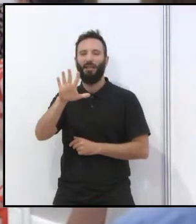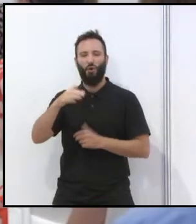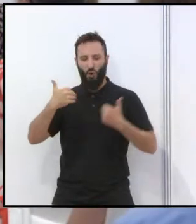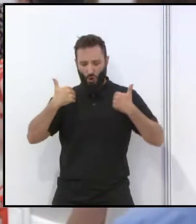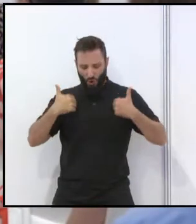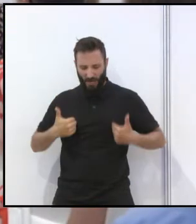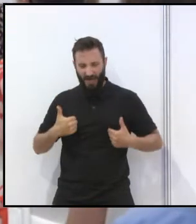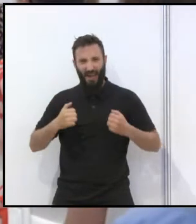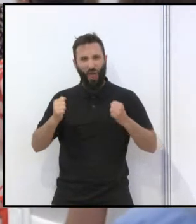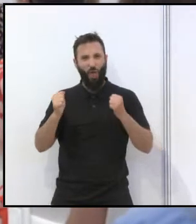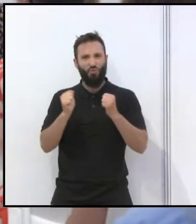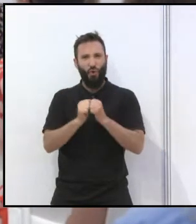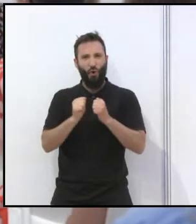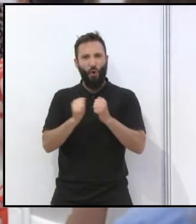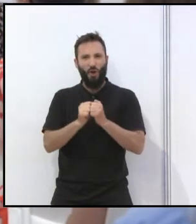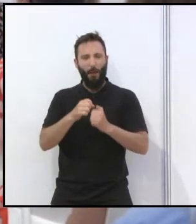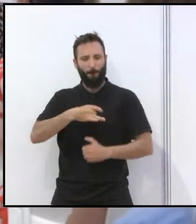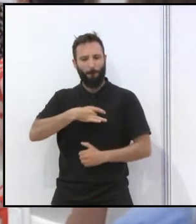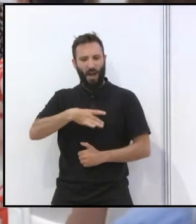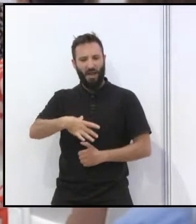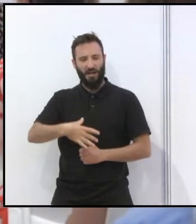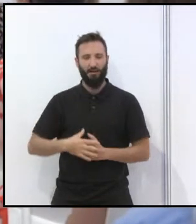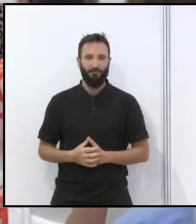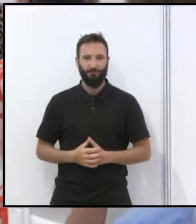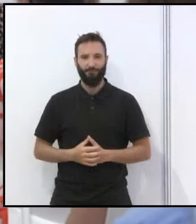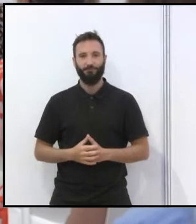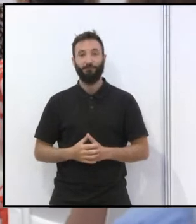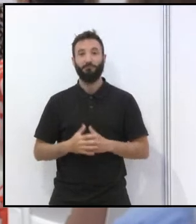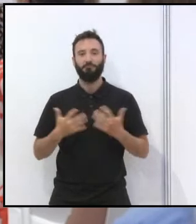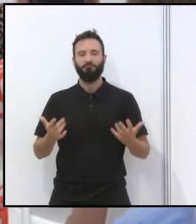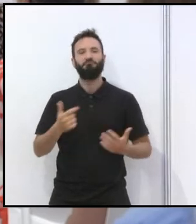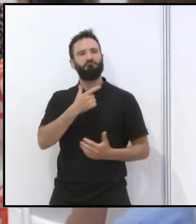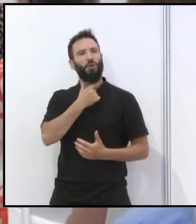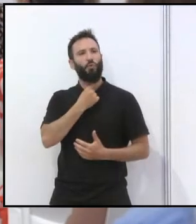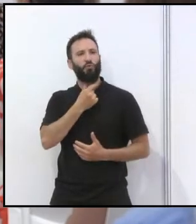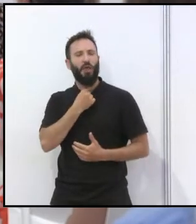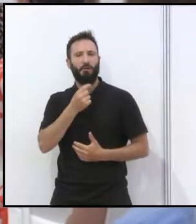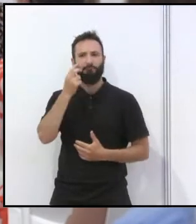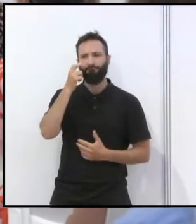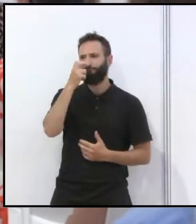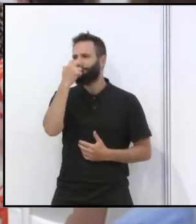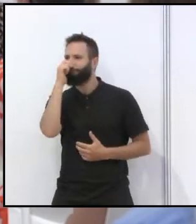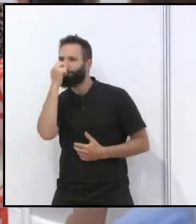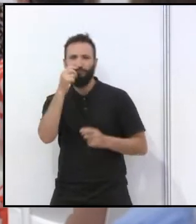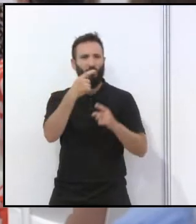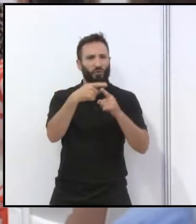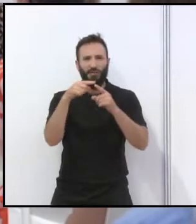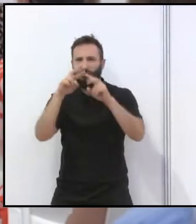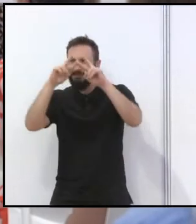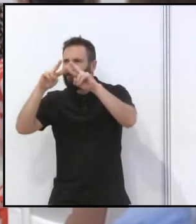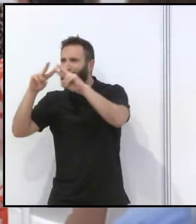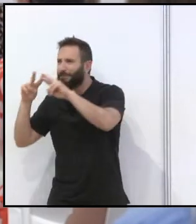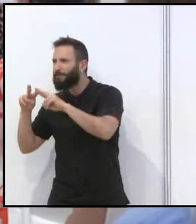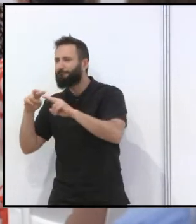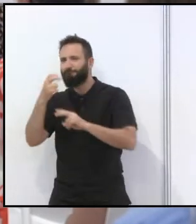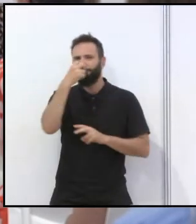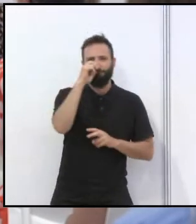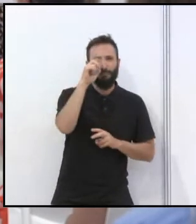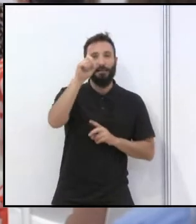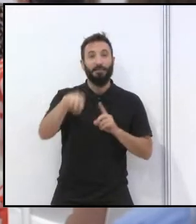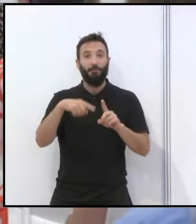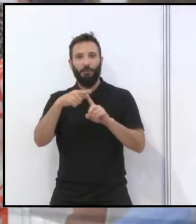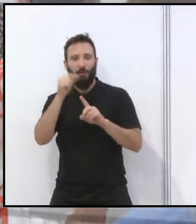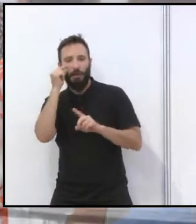blanca, como de amortajada. Me gustaba husmear entre las cosas, me gustaba espiar